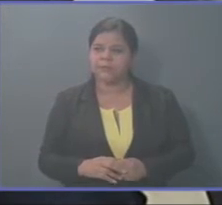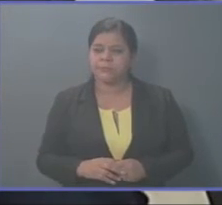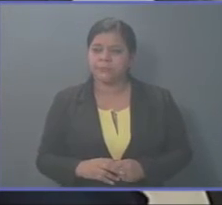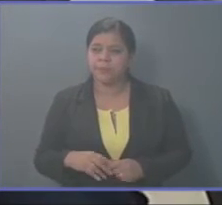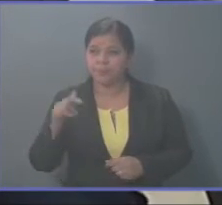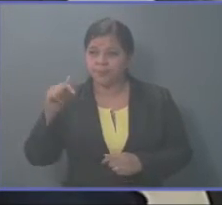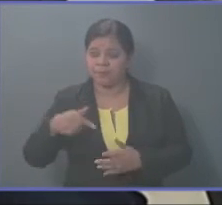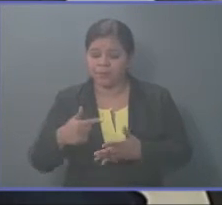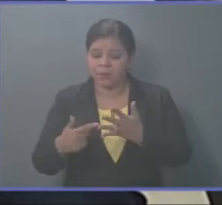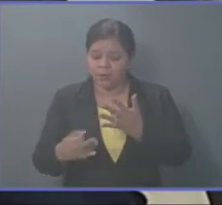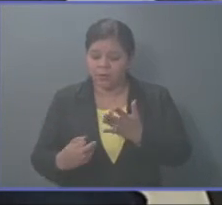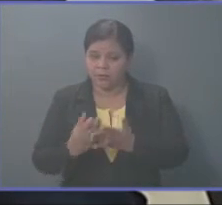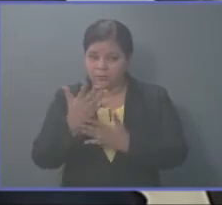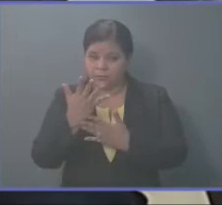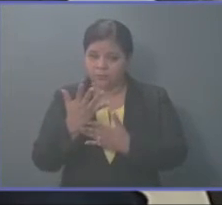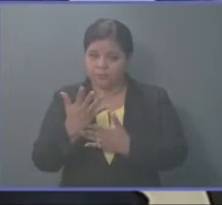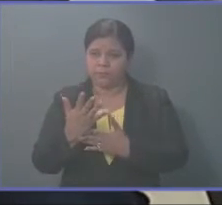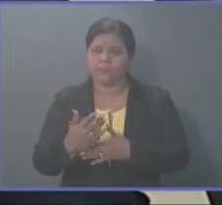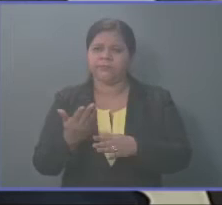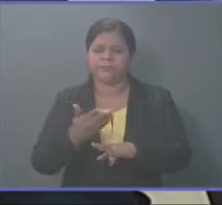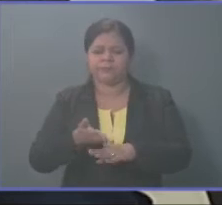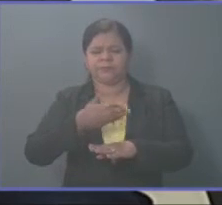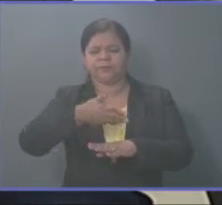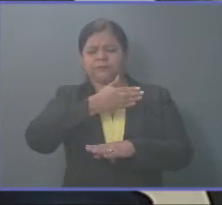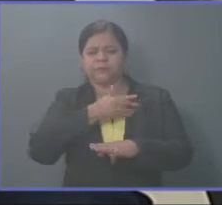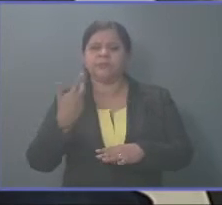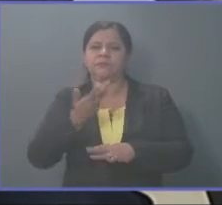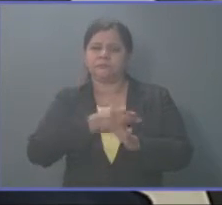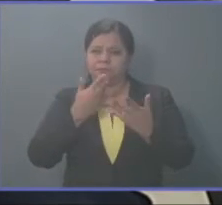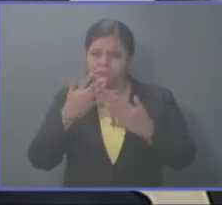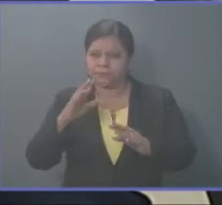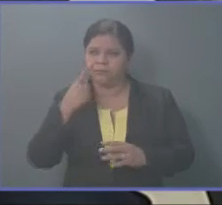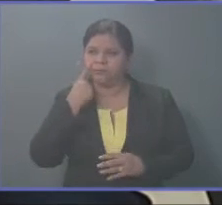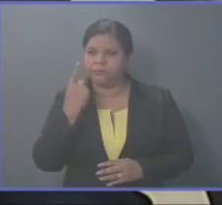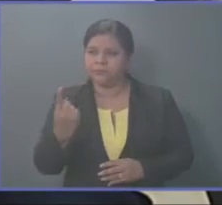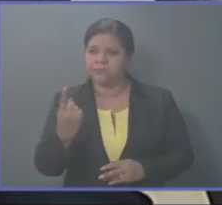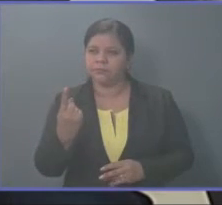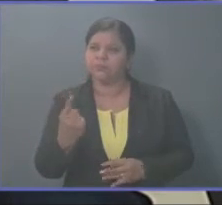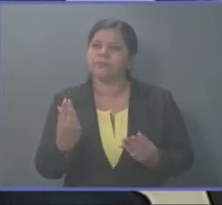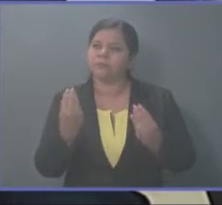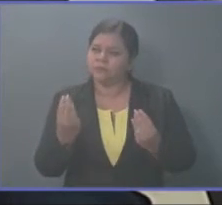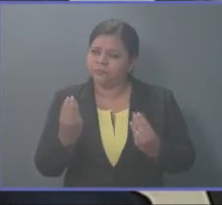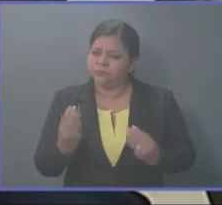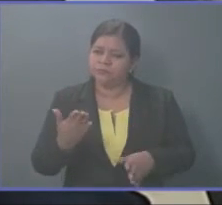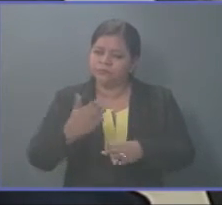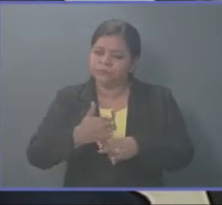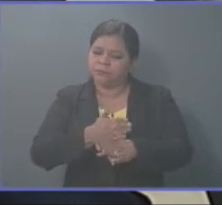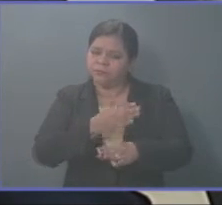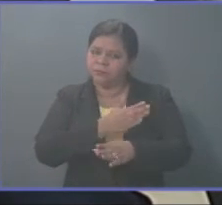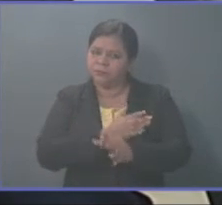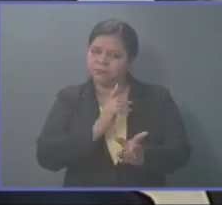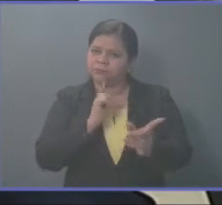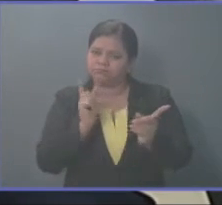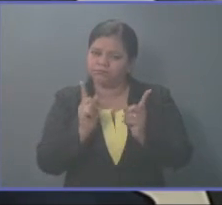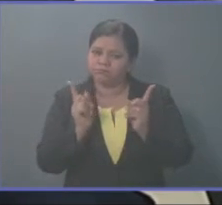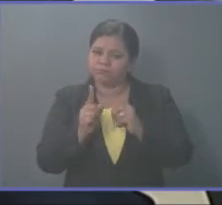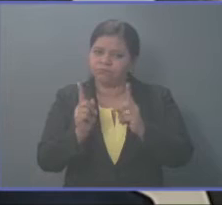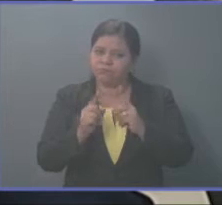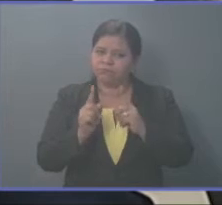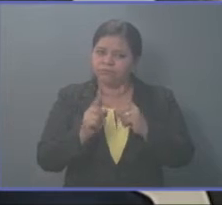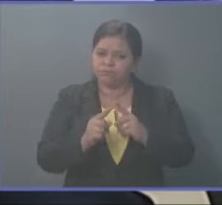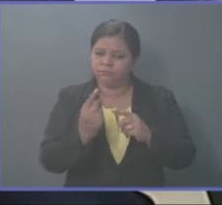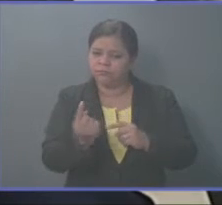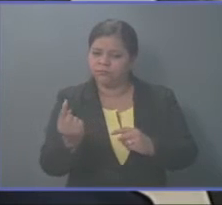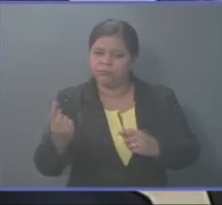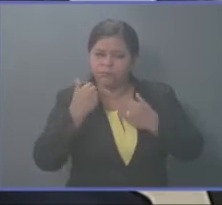a esta ley, que desde un principio hemos sido testigos de cómo ha venido transformando las vidas de muchos